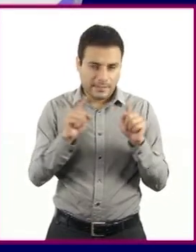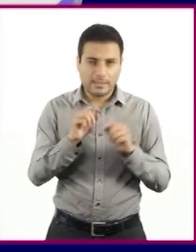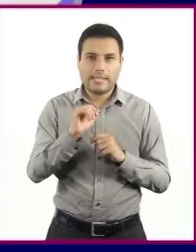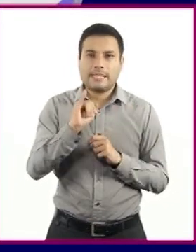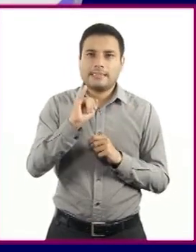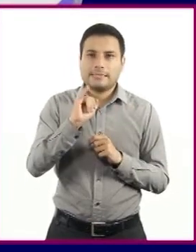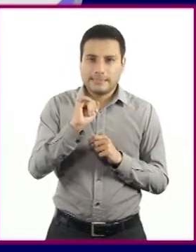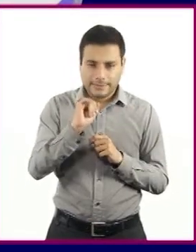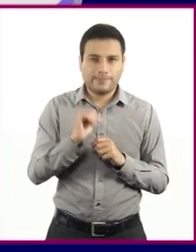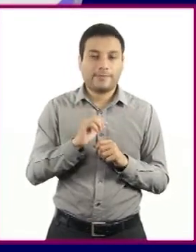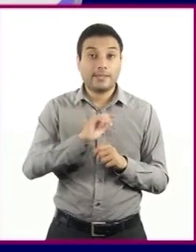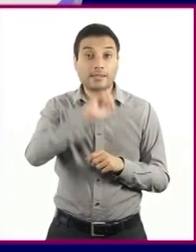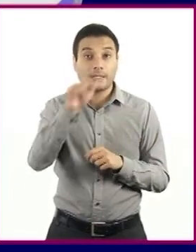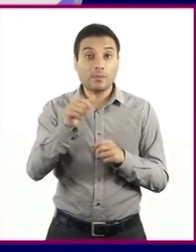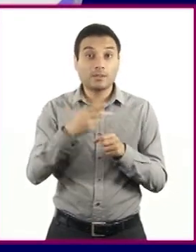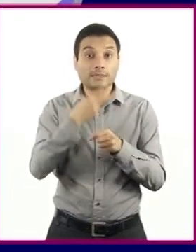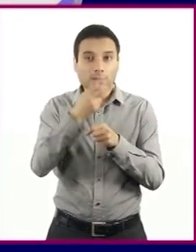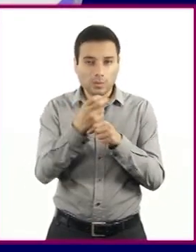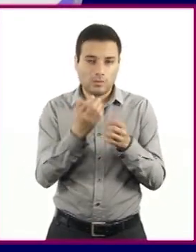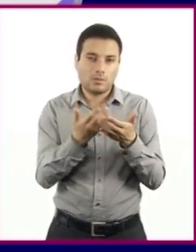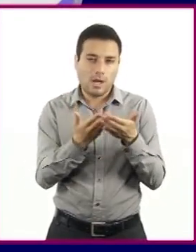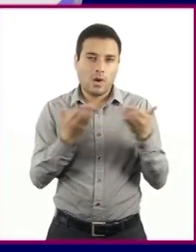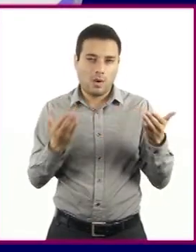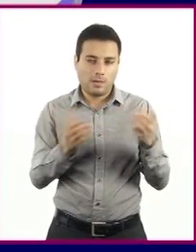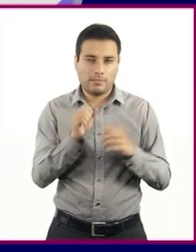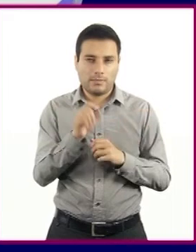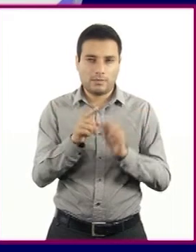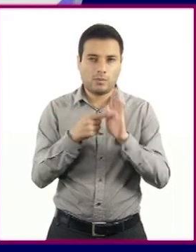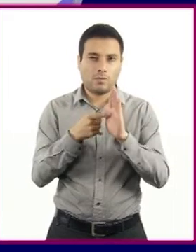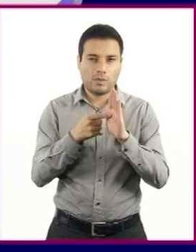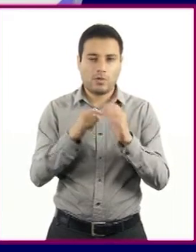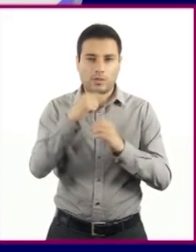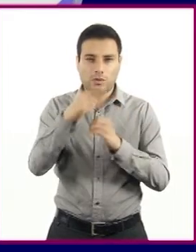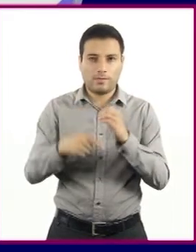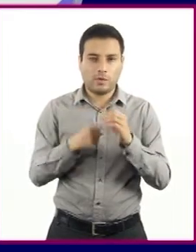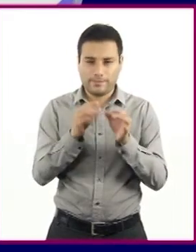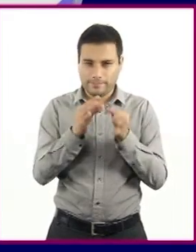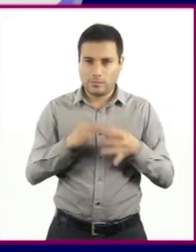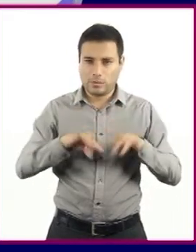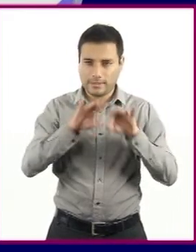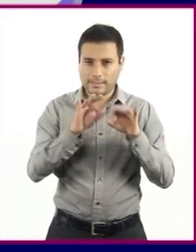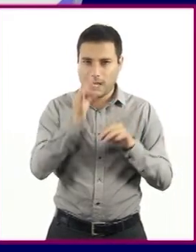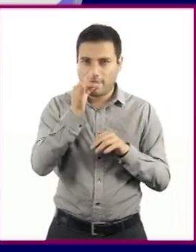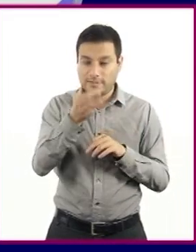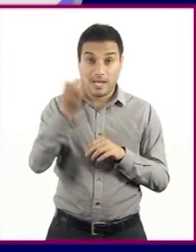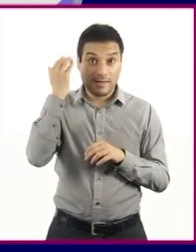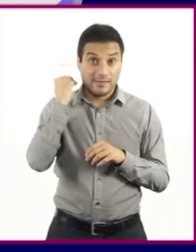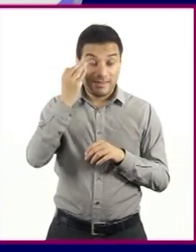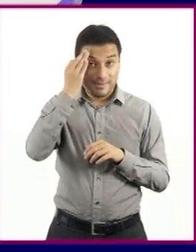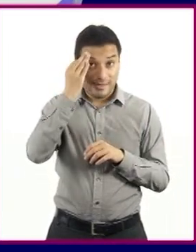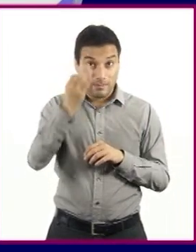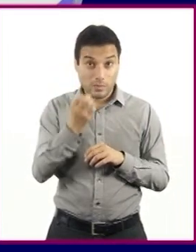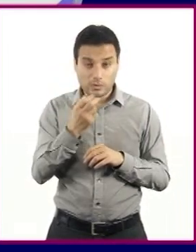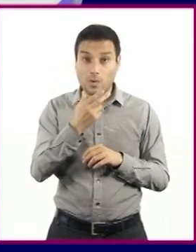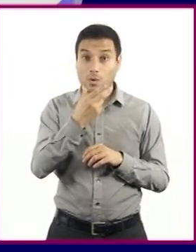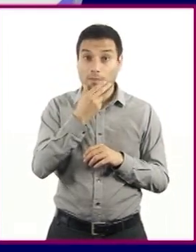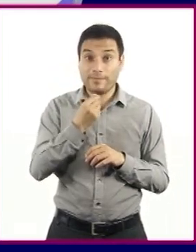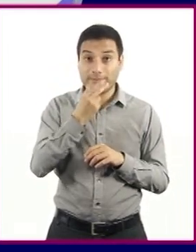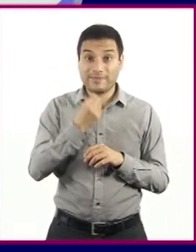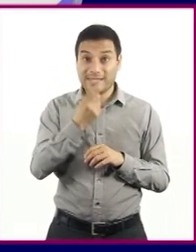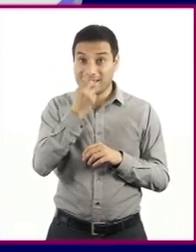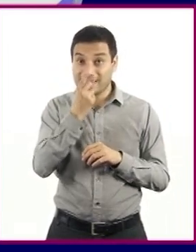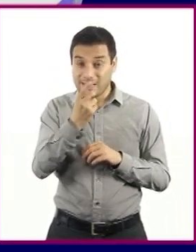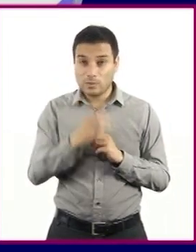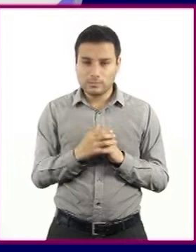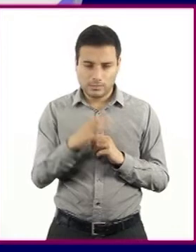predecesor del modelo atómico actual. Es importante aclarar que en esa época Thomson apenas había propuesto el electrón